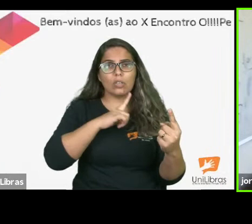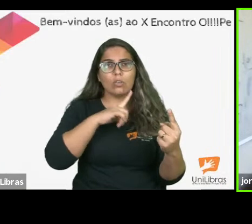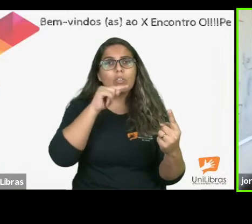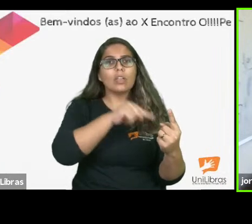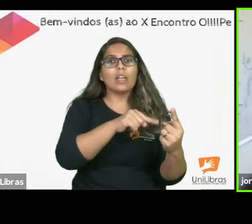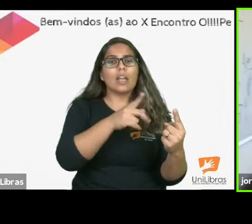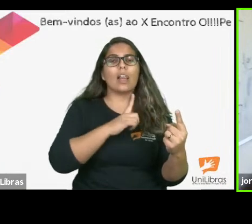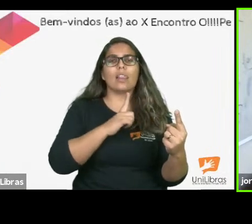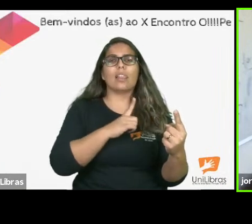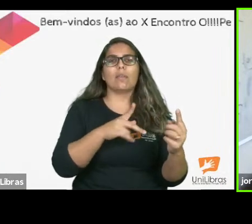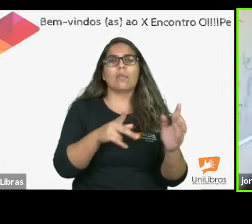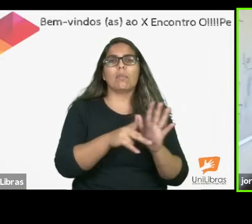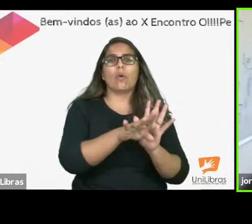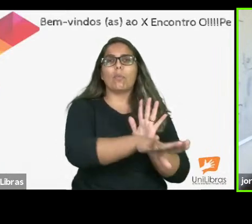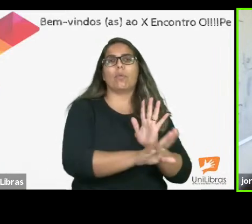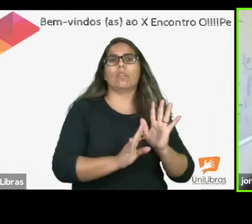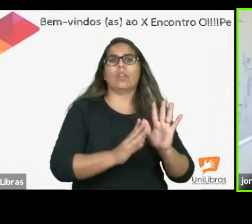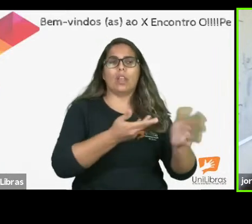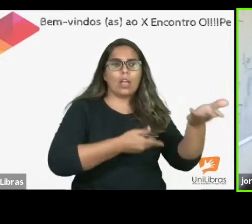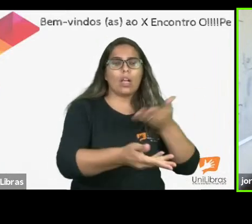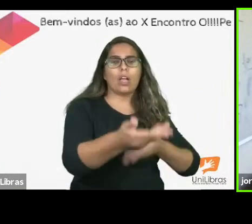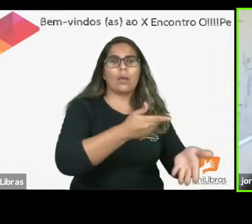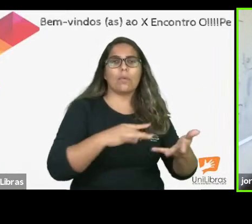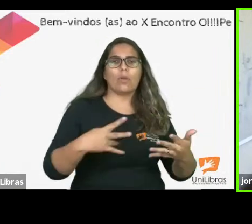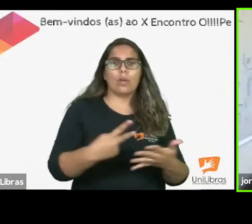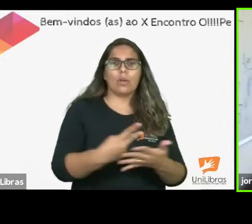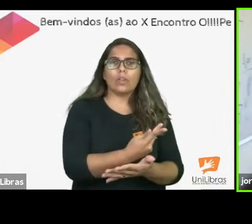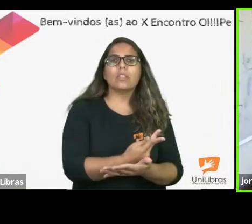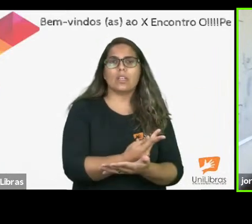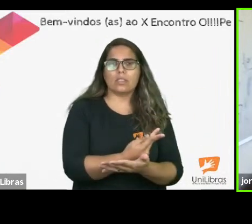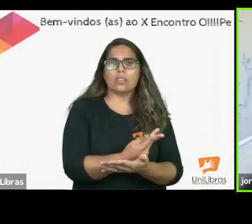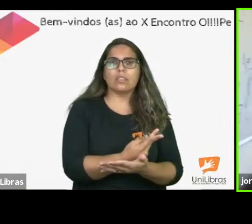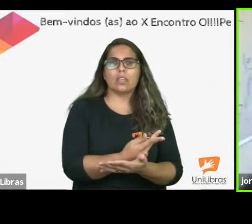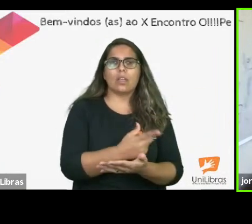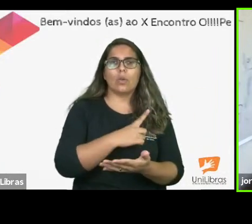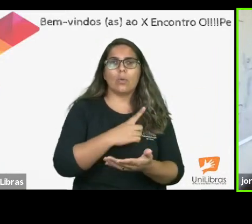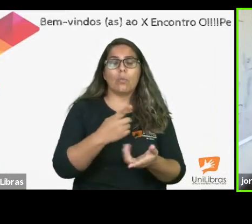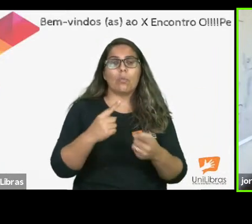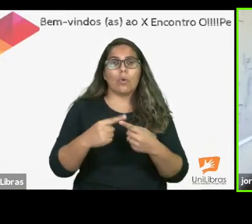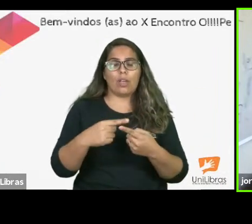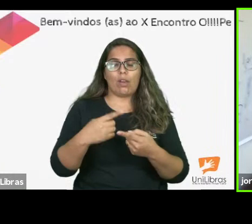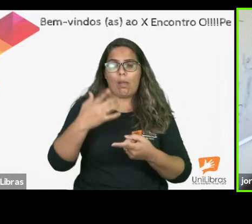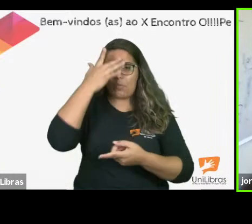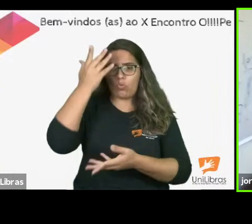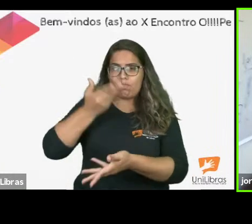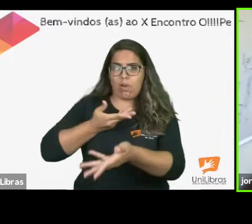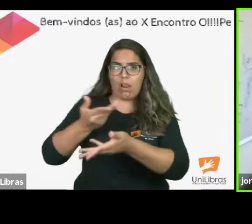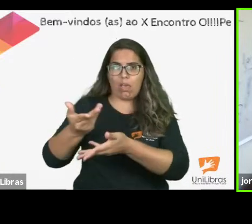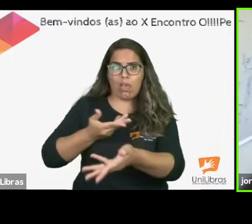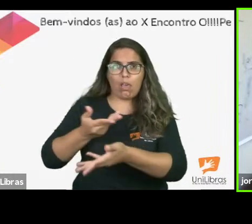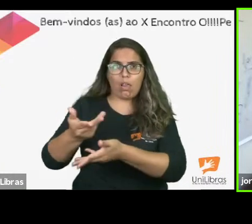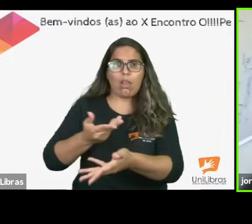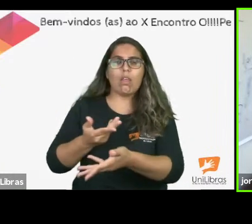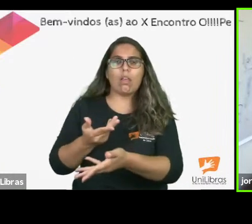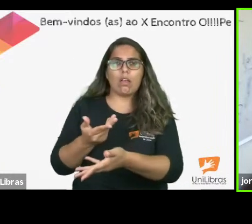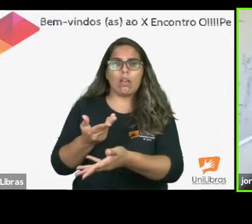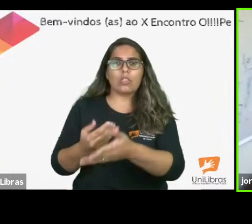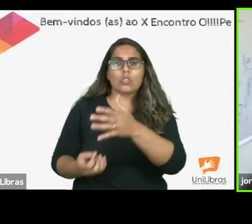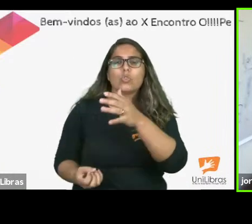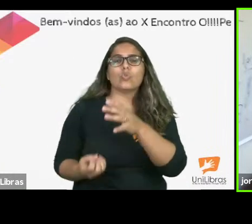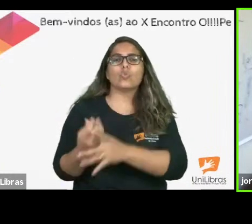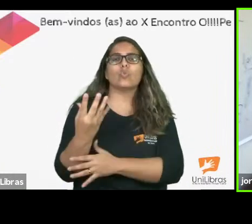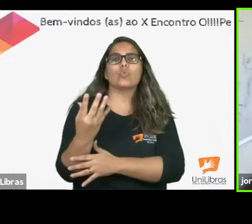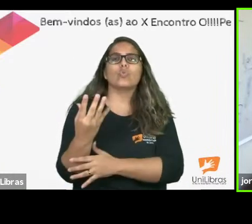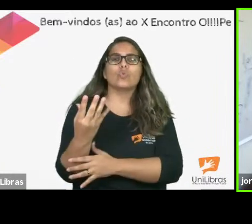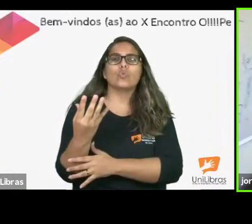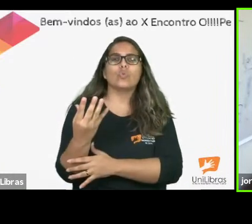eso, un cambio del estado de acción, un cambio del espacio conductual que surge como consecuencia